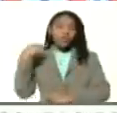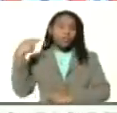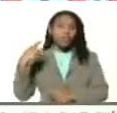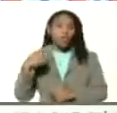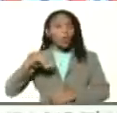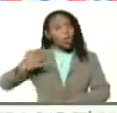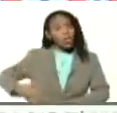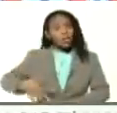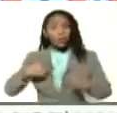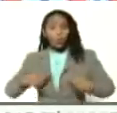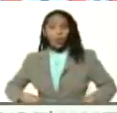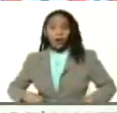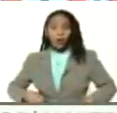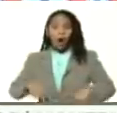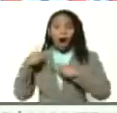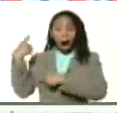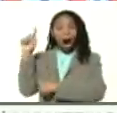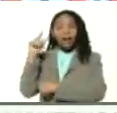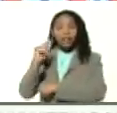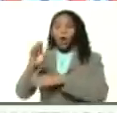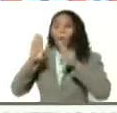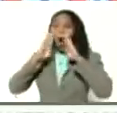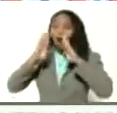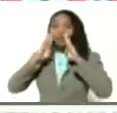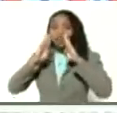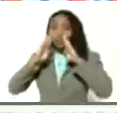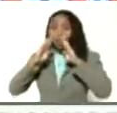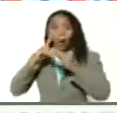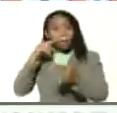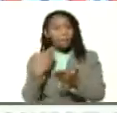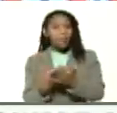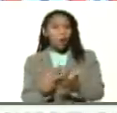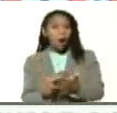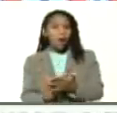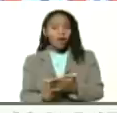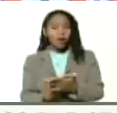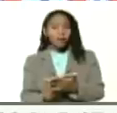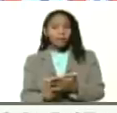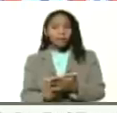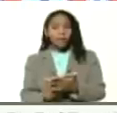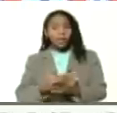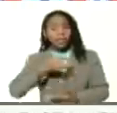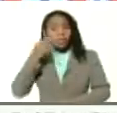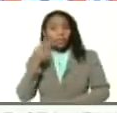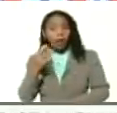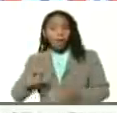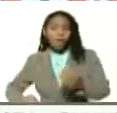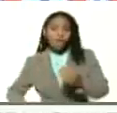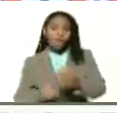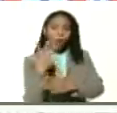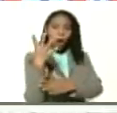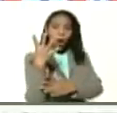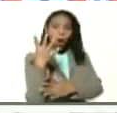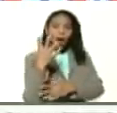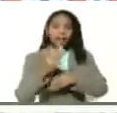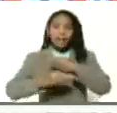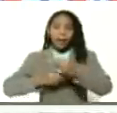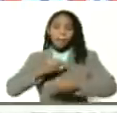humanos. Están las confesiones, las pruebas están realmente fundadas, las que